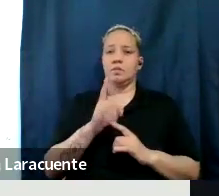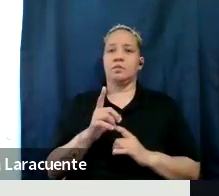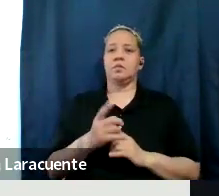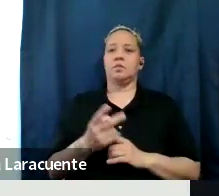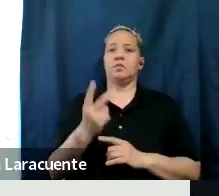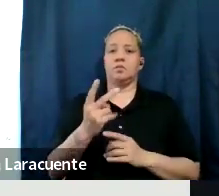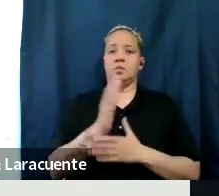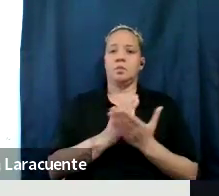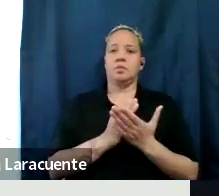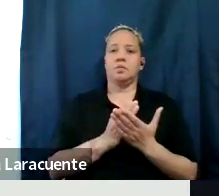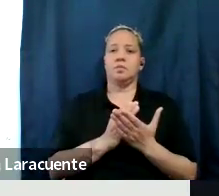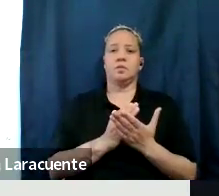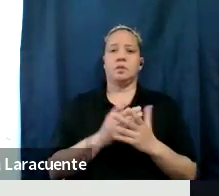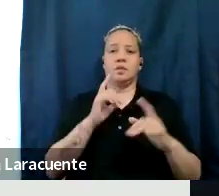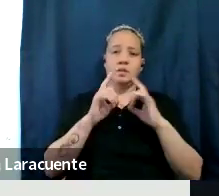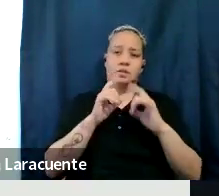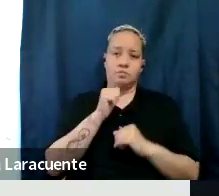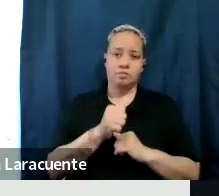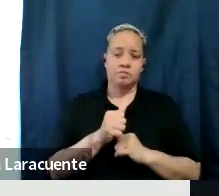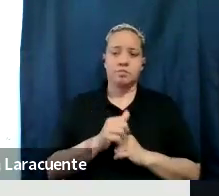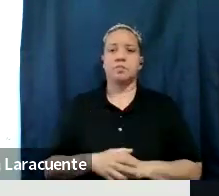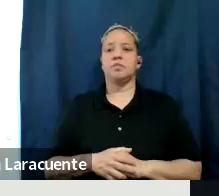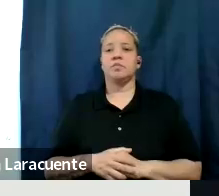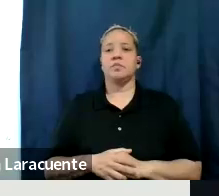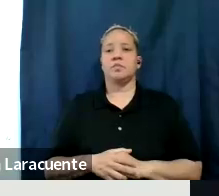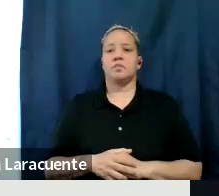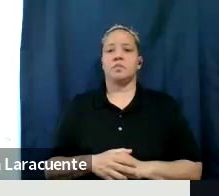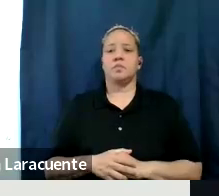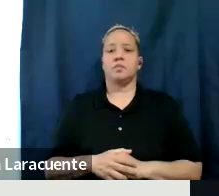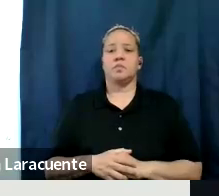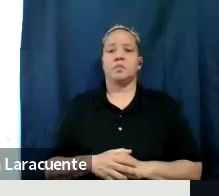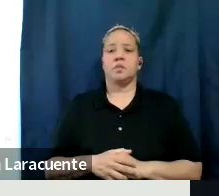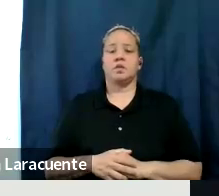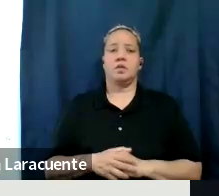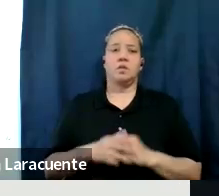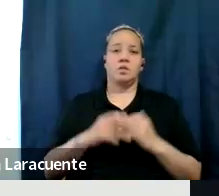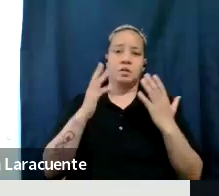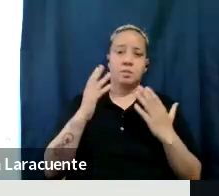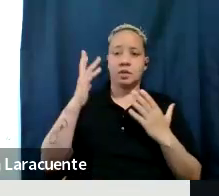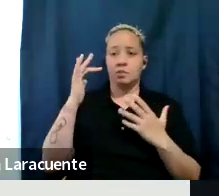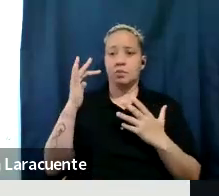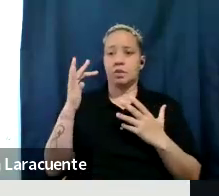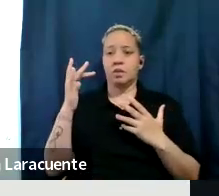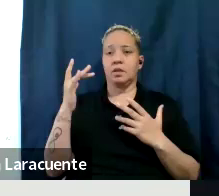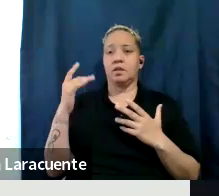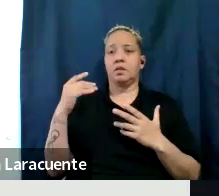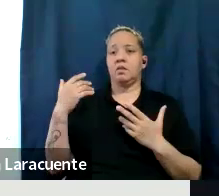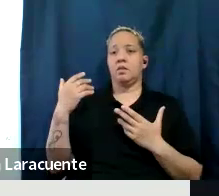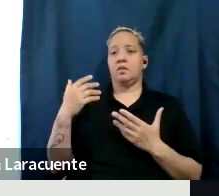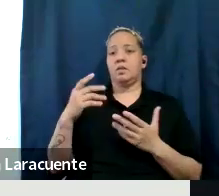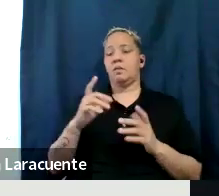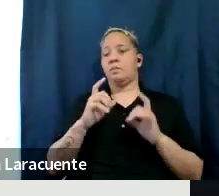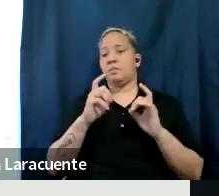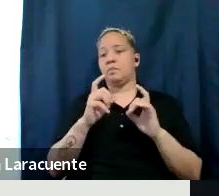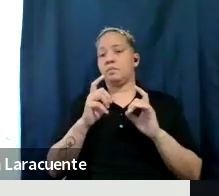partes que no están en diálogo prácticamente. Y es una pena porque tenemos el legado de un premio Nobel de la